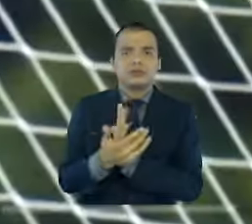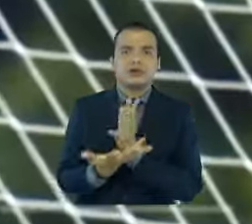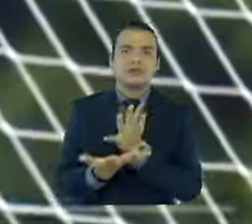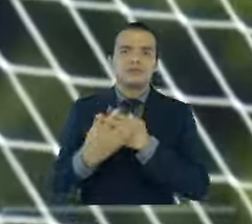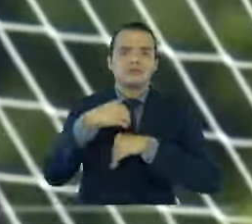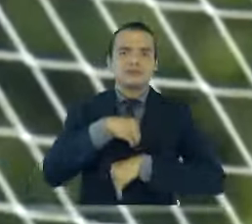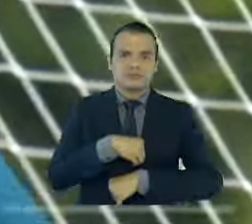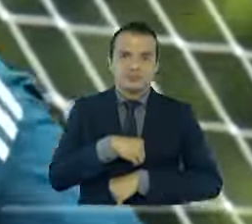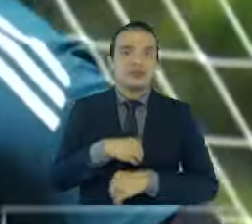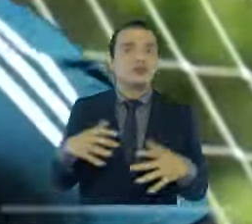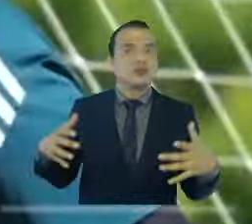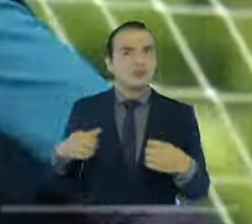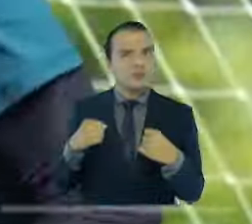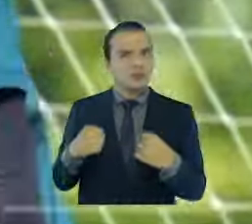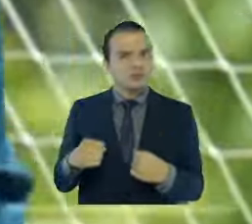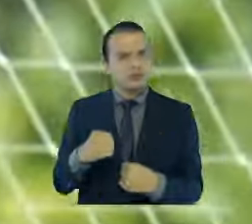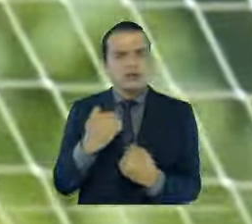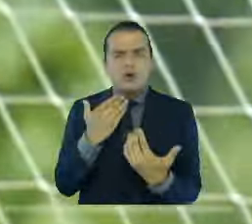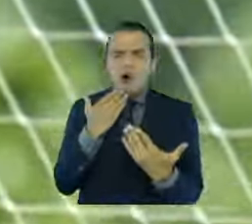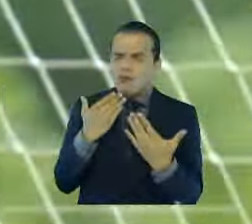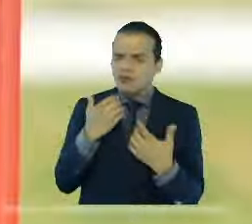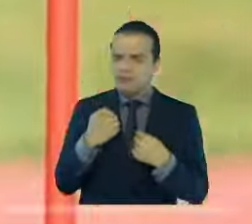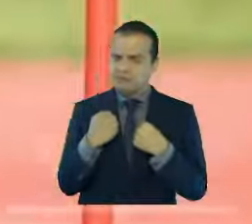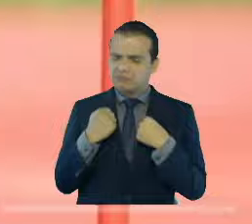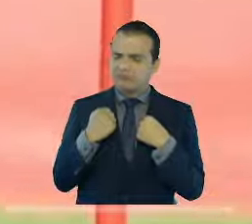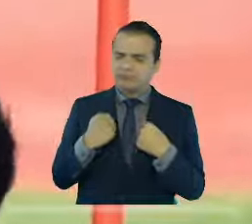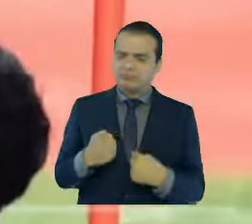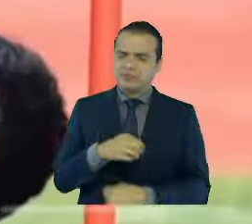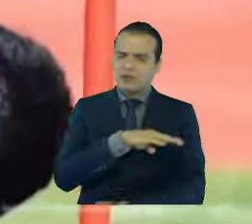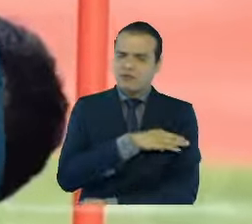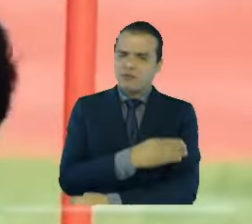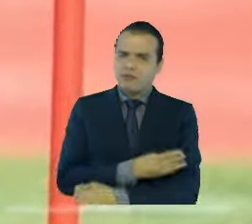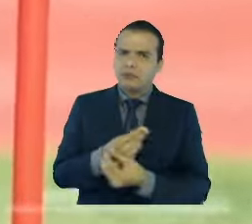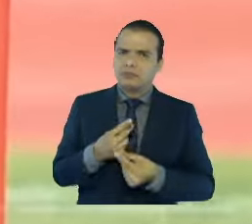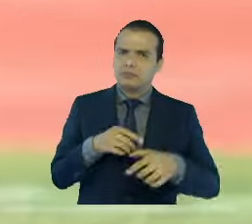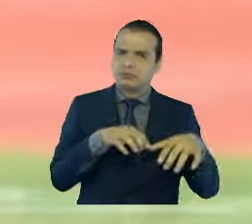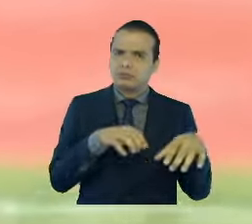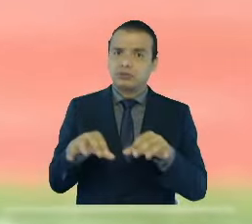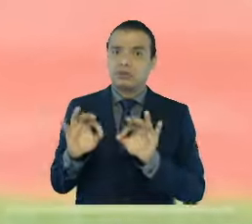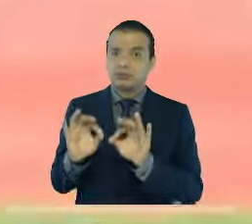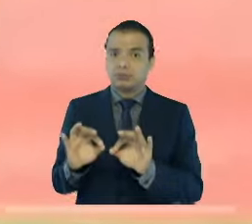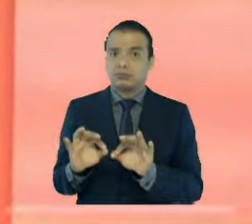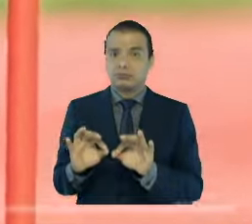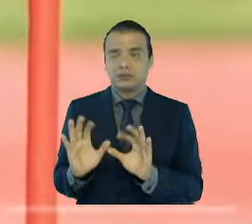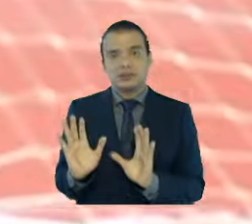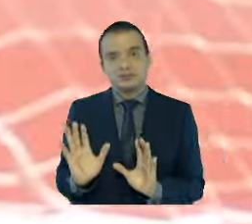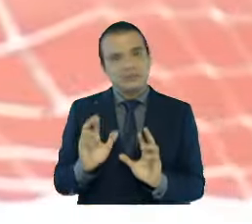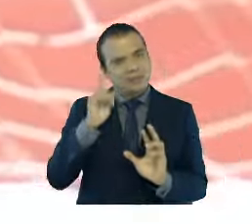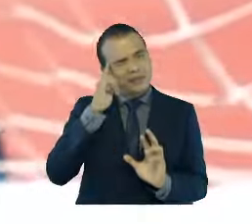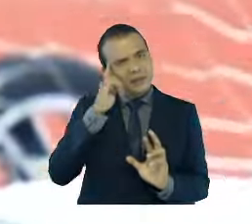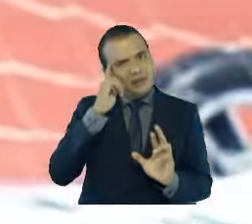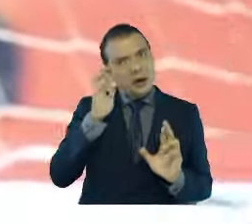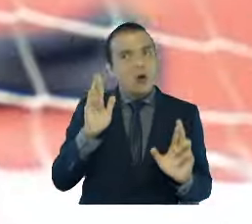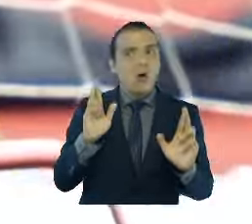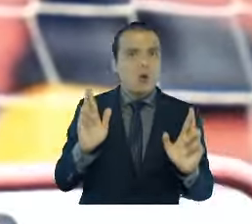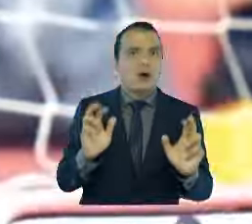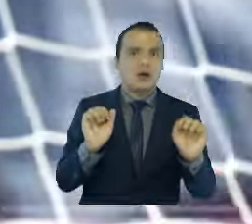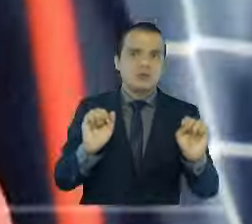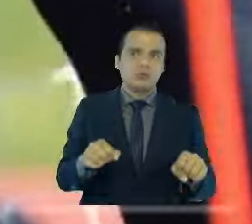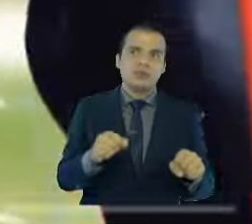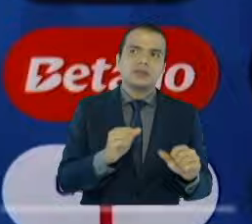que tiene el juego aéreo será clave para encontrar un resultado positivo que les permita Buscar la clasificación en la última fecha frente a